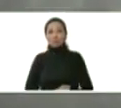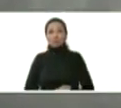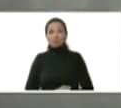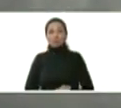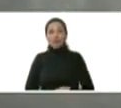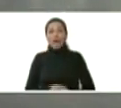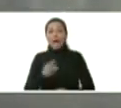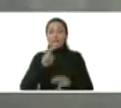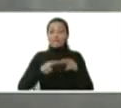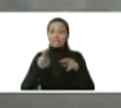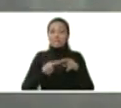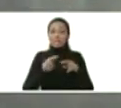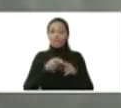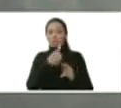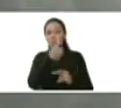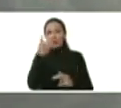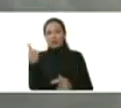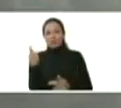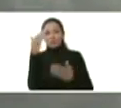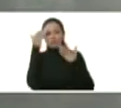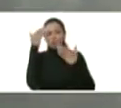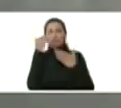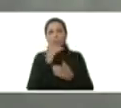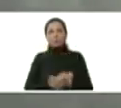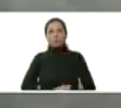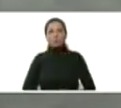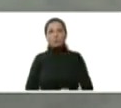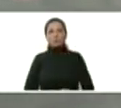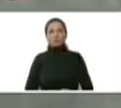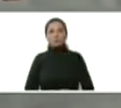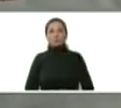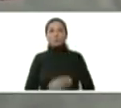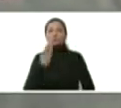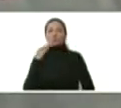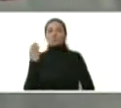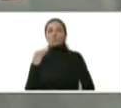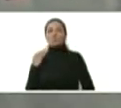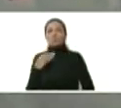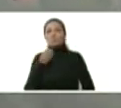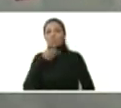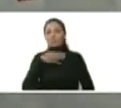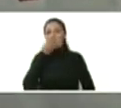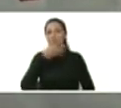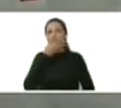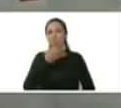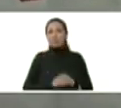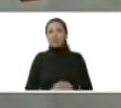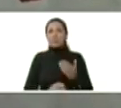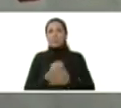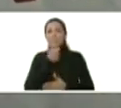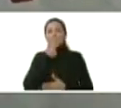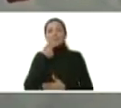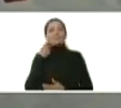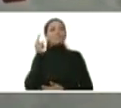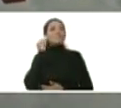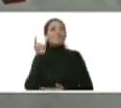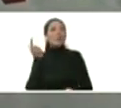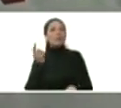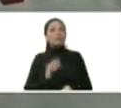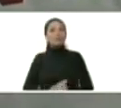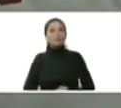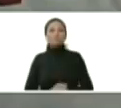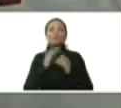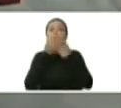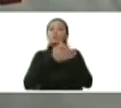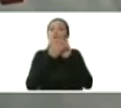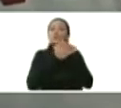Darwin, Mari Carmen, Juvenal. Y la más bella de todas, pues, la